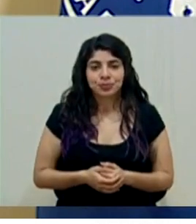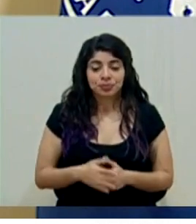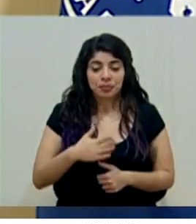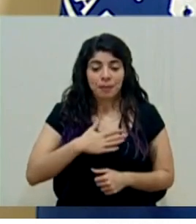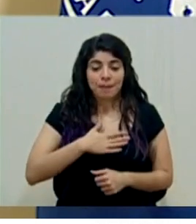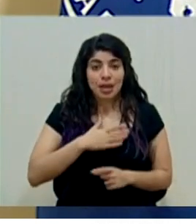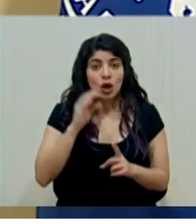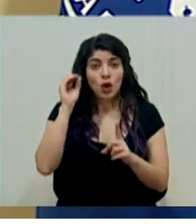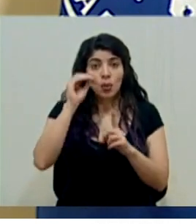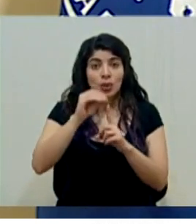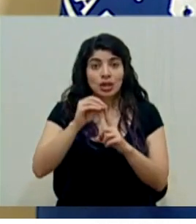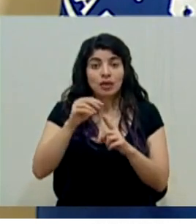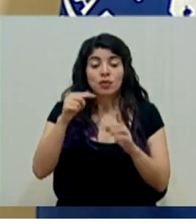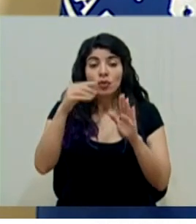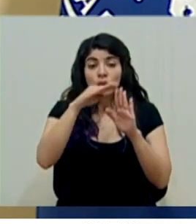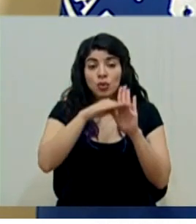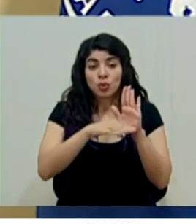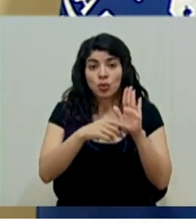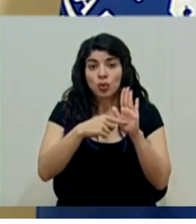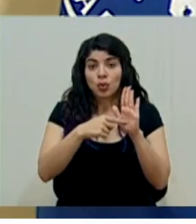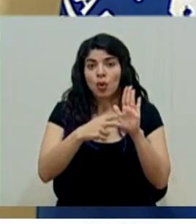Mi objetivo es que esto se logre aprobar,